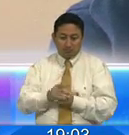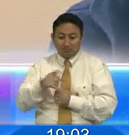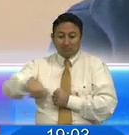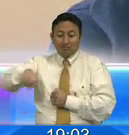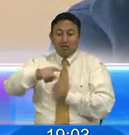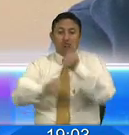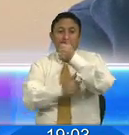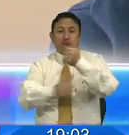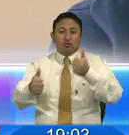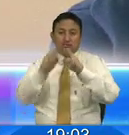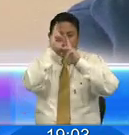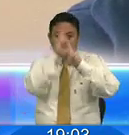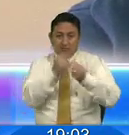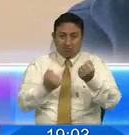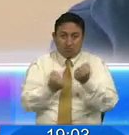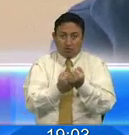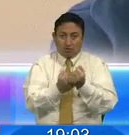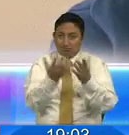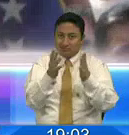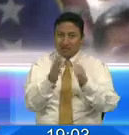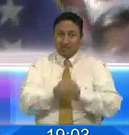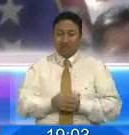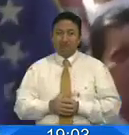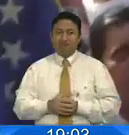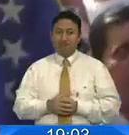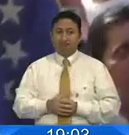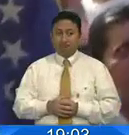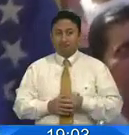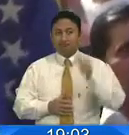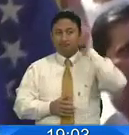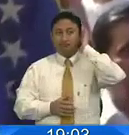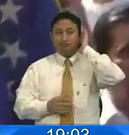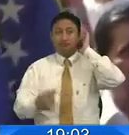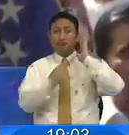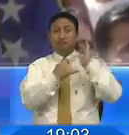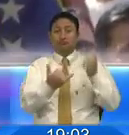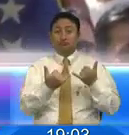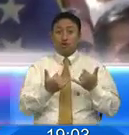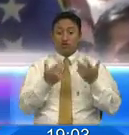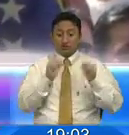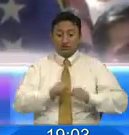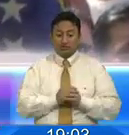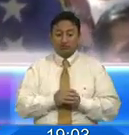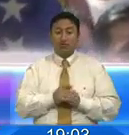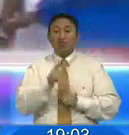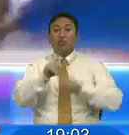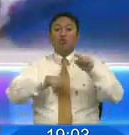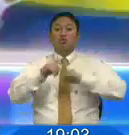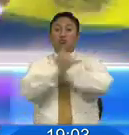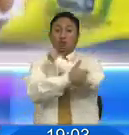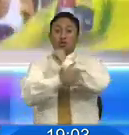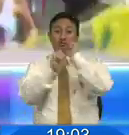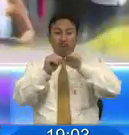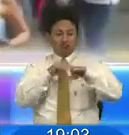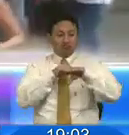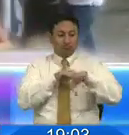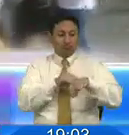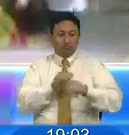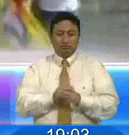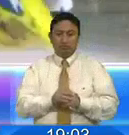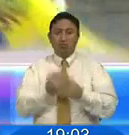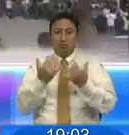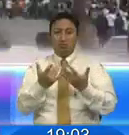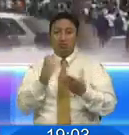el respaldo sobre todas las fuerzas de seguridad que si bien es cierto ha ido ahora tiene el respaldo de algunos países no será sino hasta que se